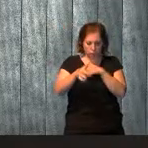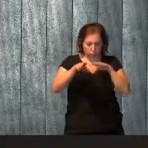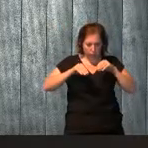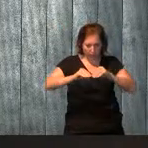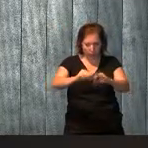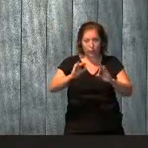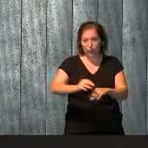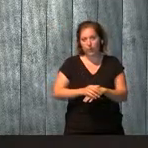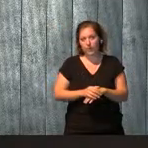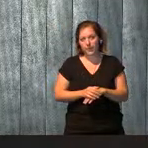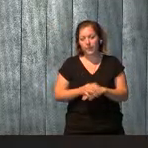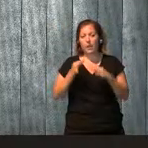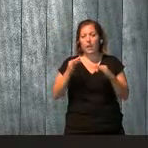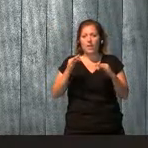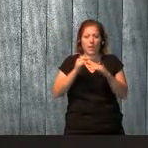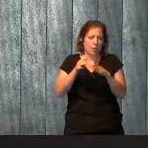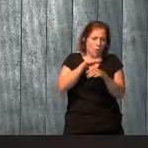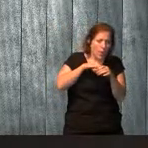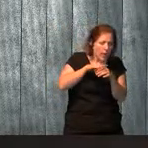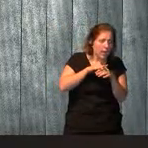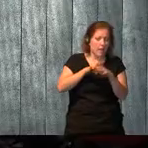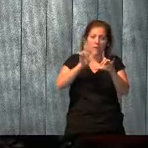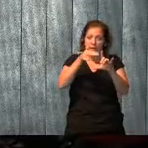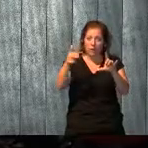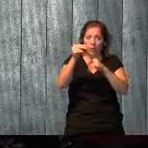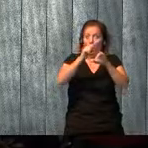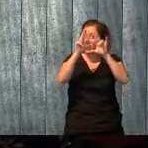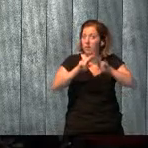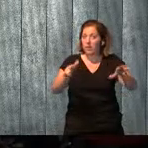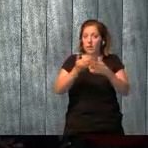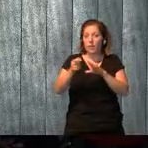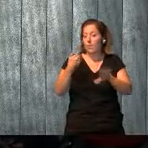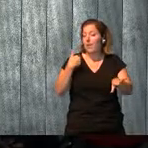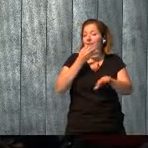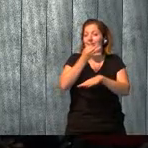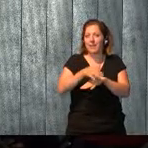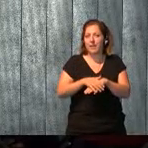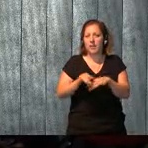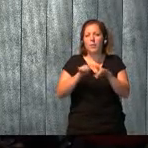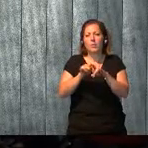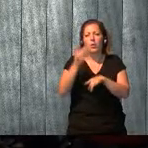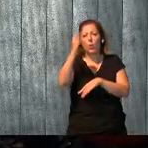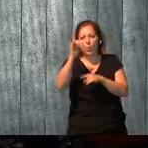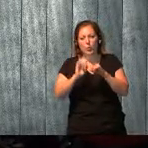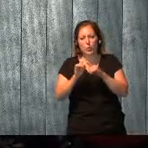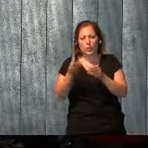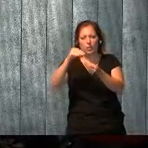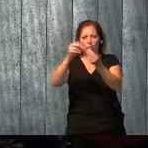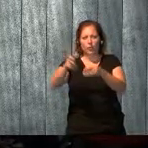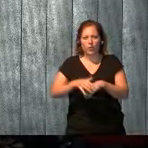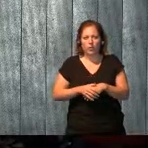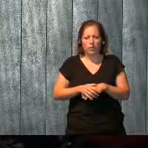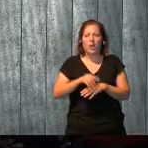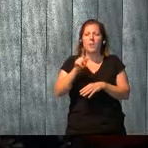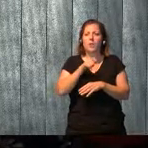nivel local, nacional e internacional, como lo mencionaba. Pero quería recordar otras dos cosas que son importantes.